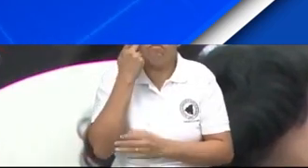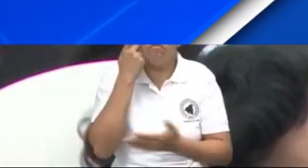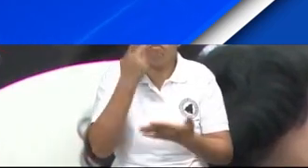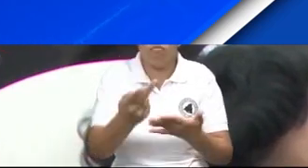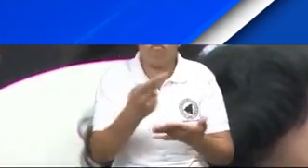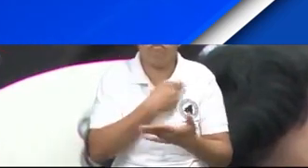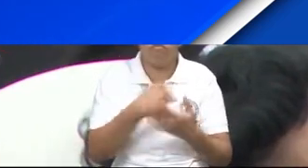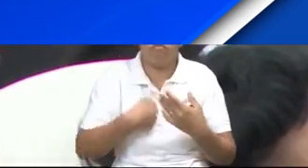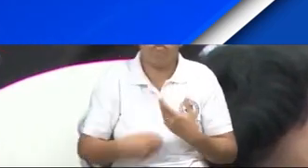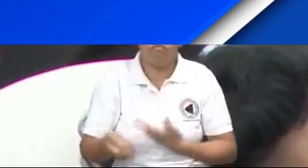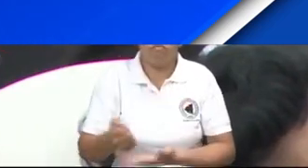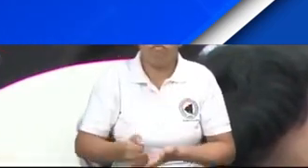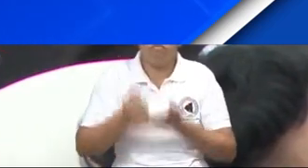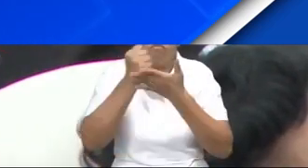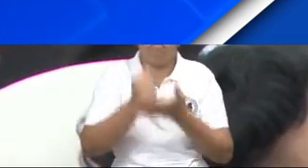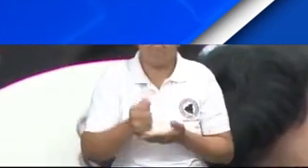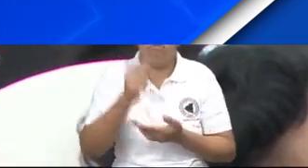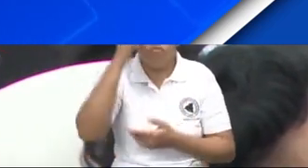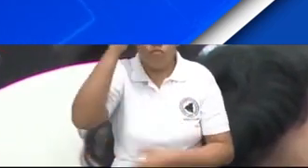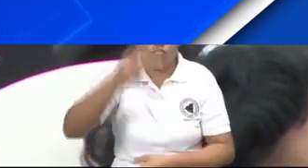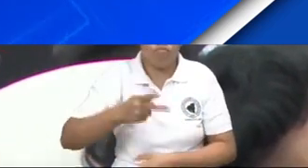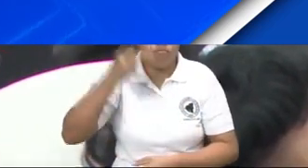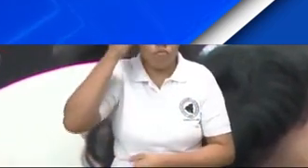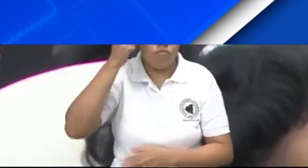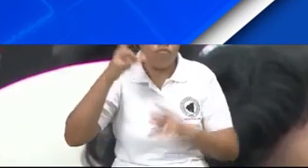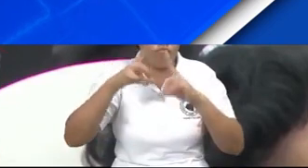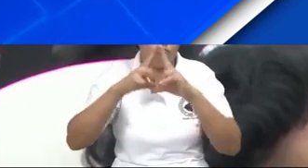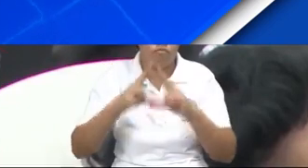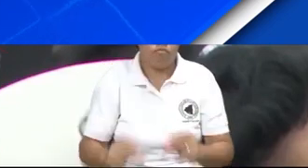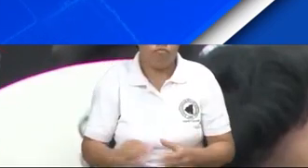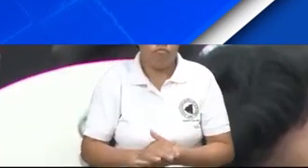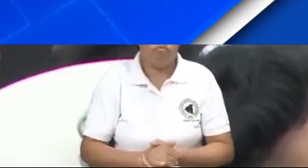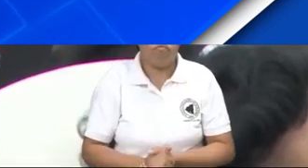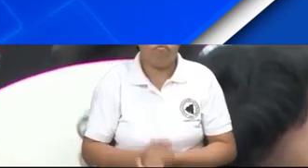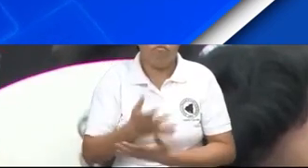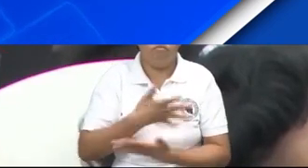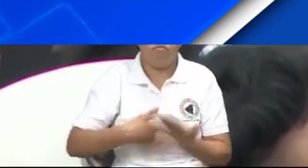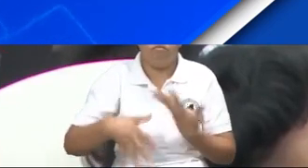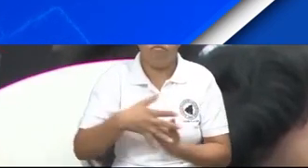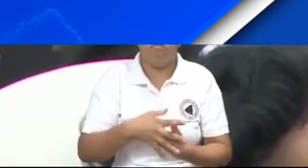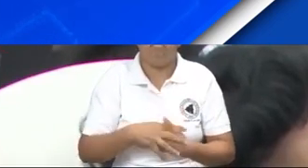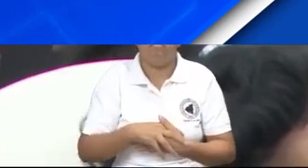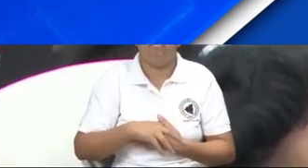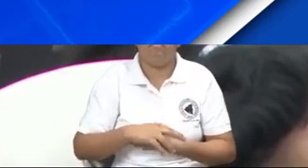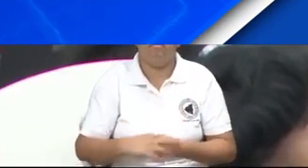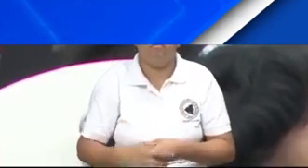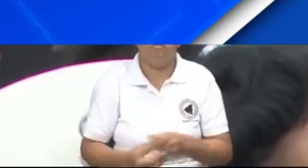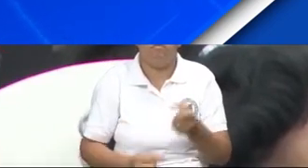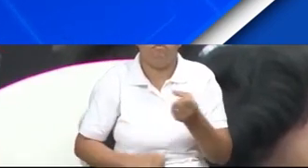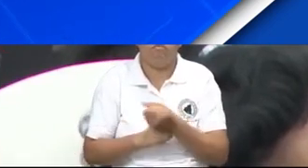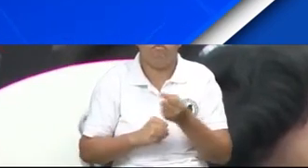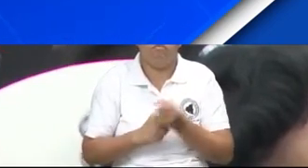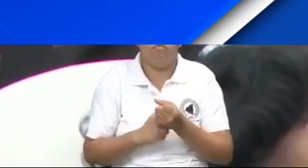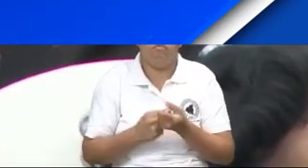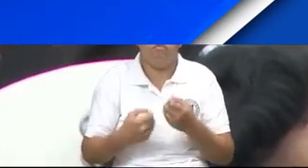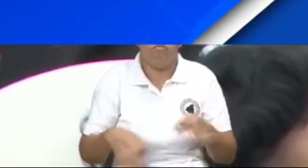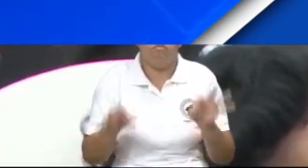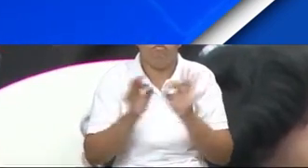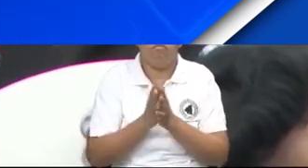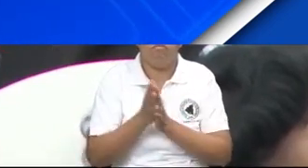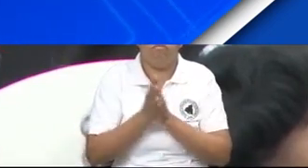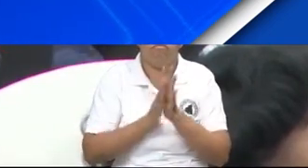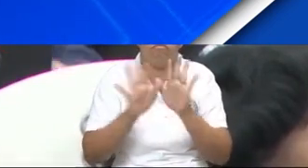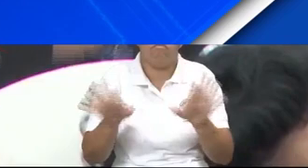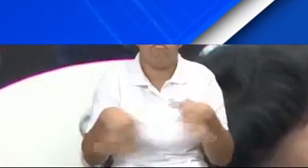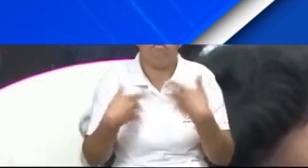demostrar es la voluntad política del gobierno de reconciliación y unidad nacional